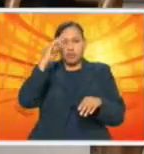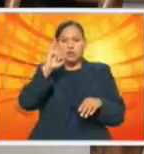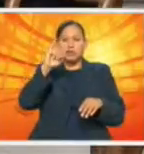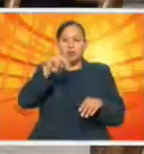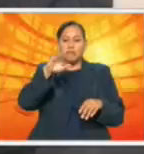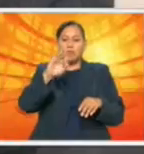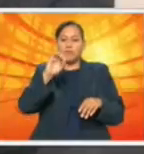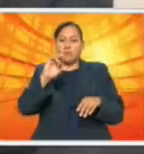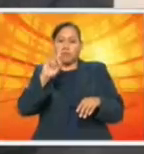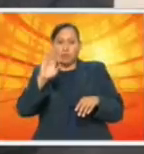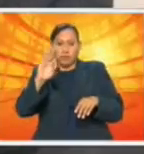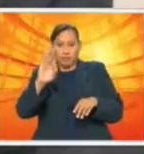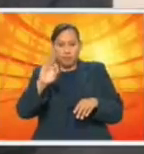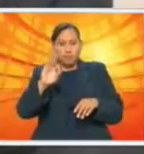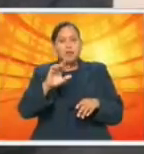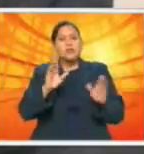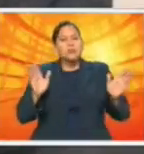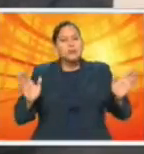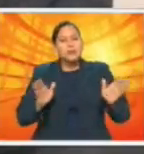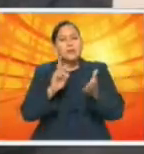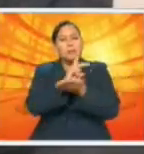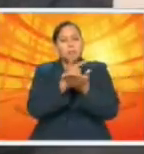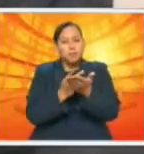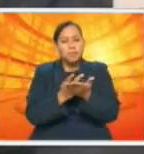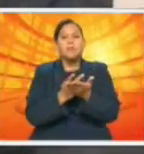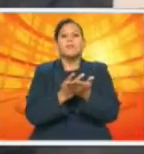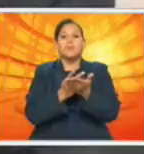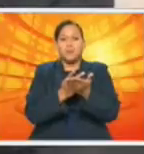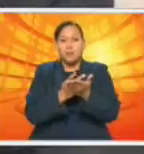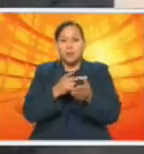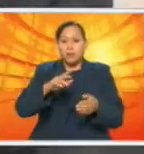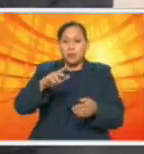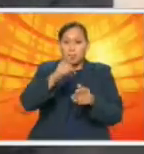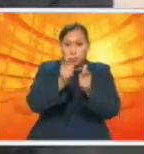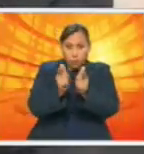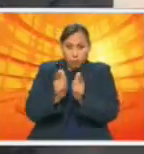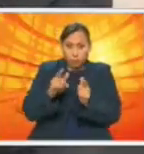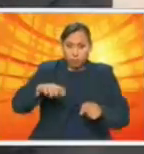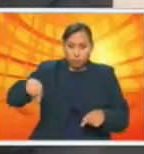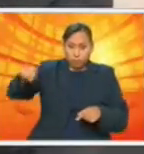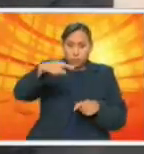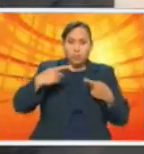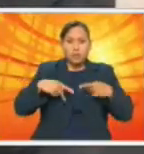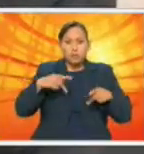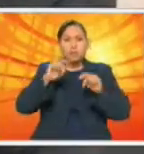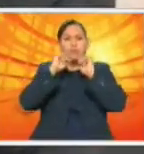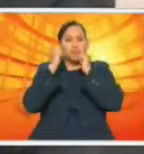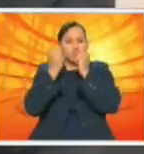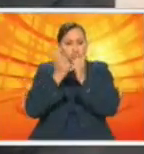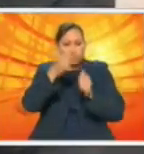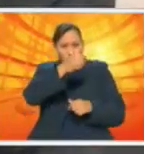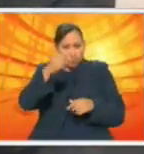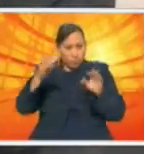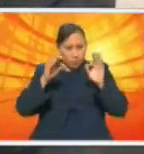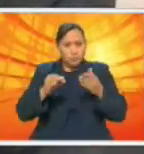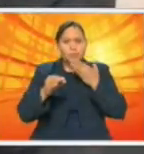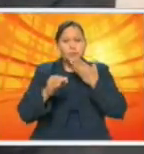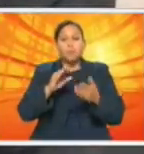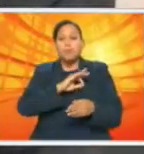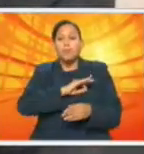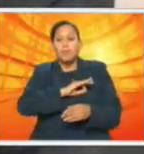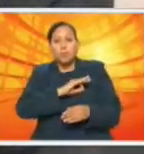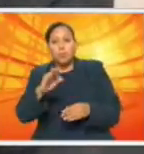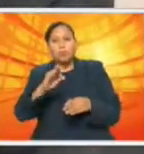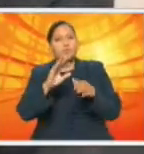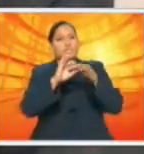InfoDF, impulsar programas en donde grupos de ciudadanos organizados puedan interactuar con